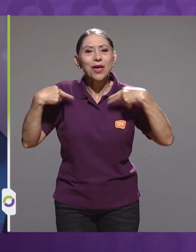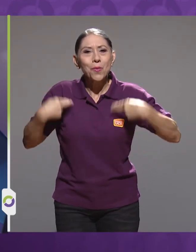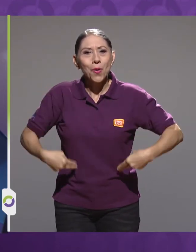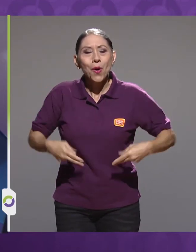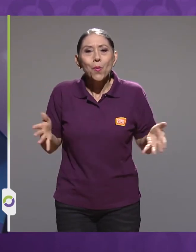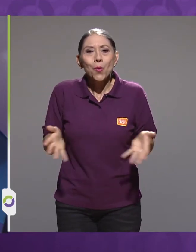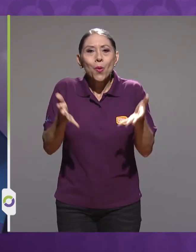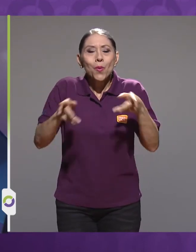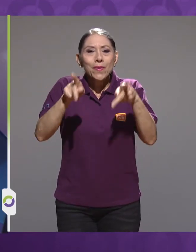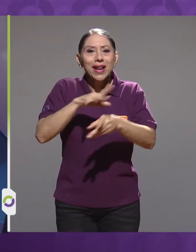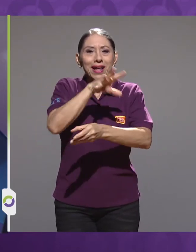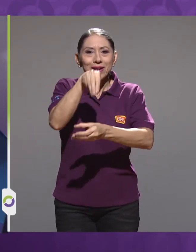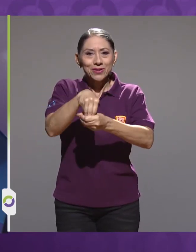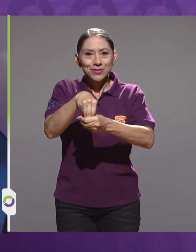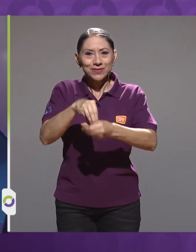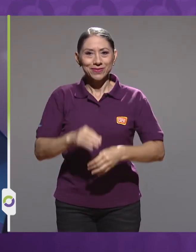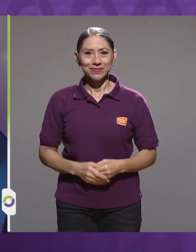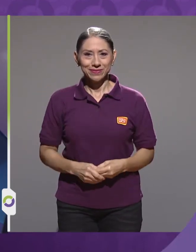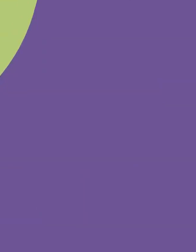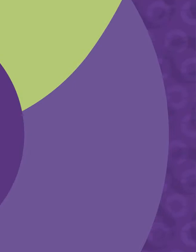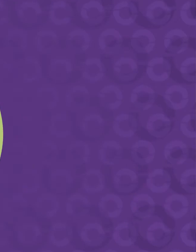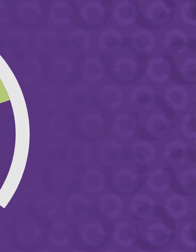humana y promueve la inclusión.